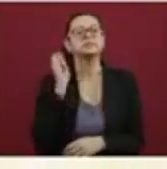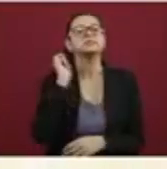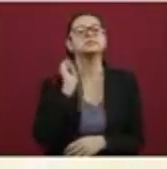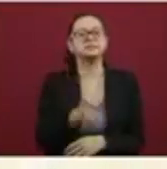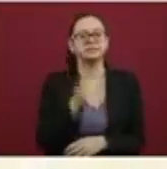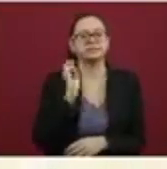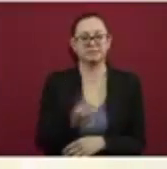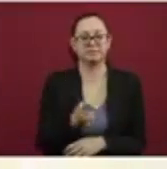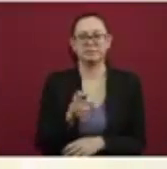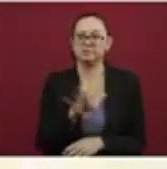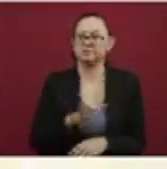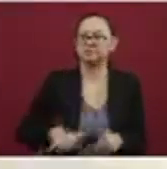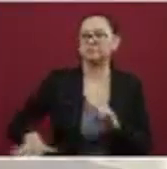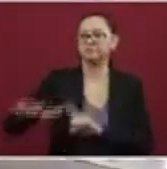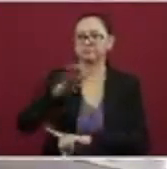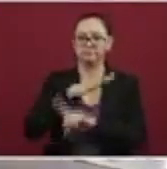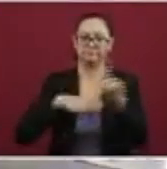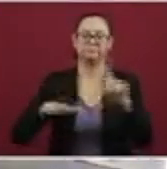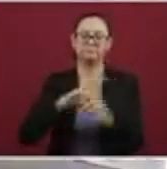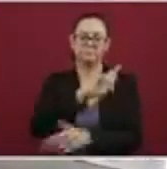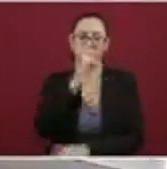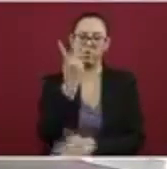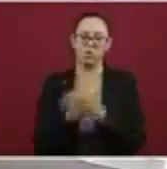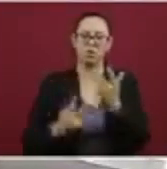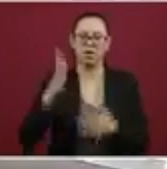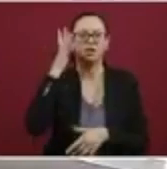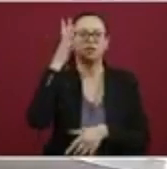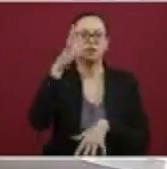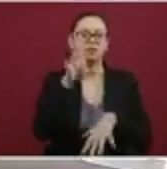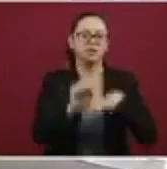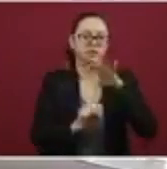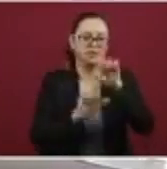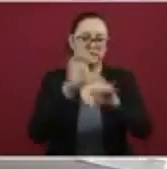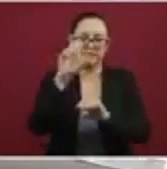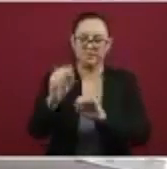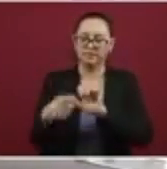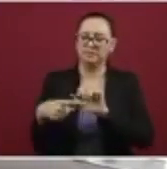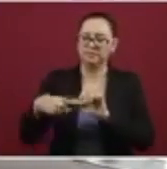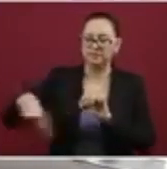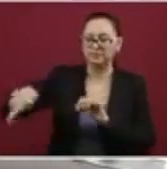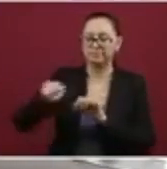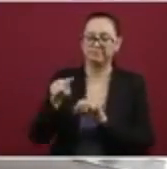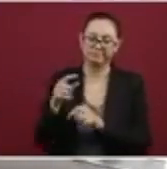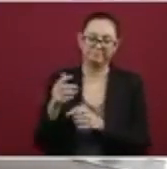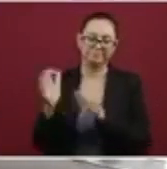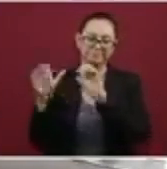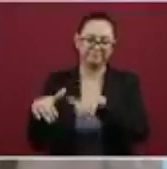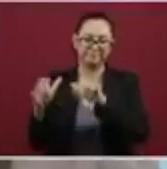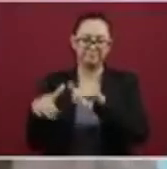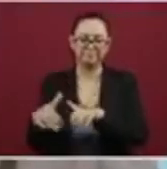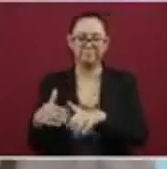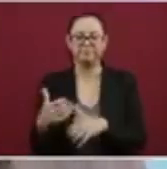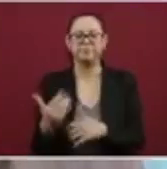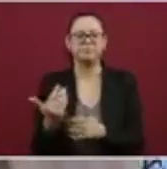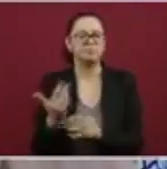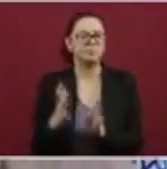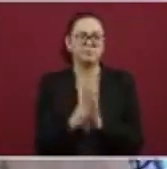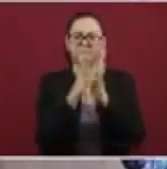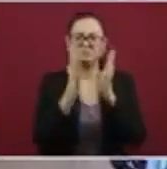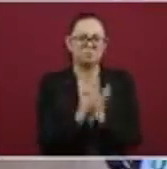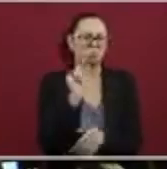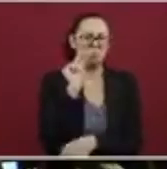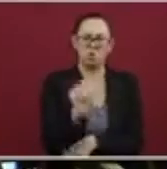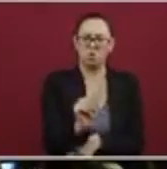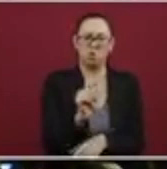esa realidad en el programa de Jóvenes Construyendo el Futuro. Donde menos participación ha habido es en